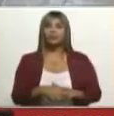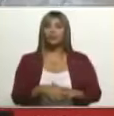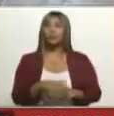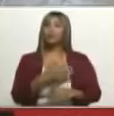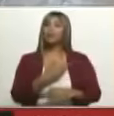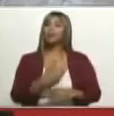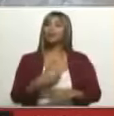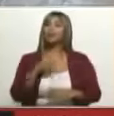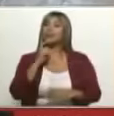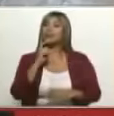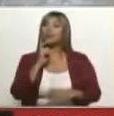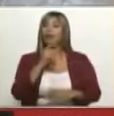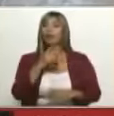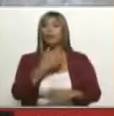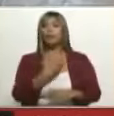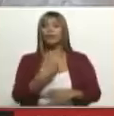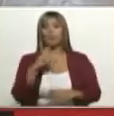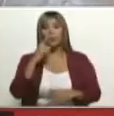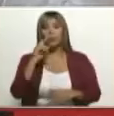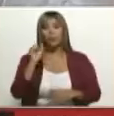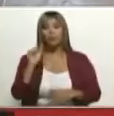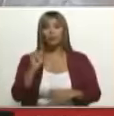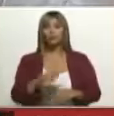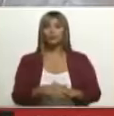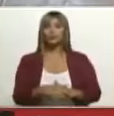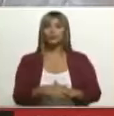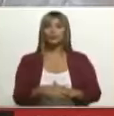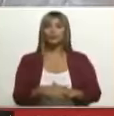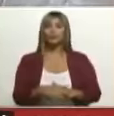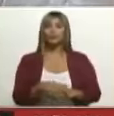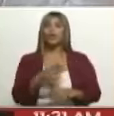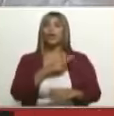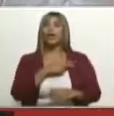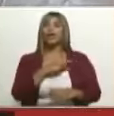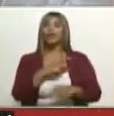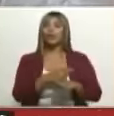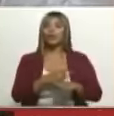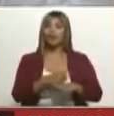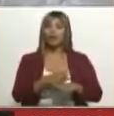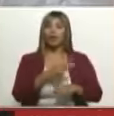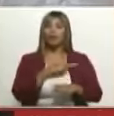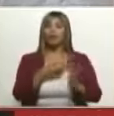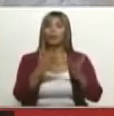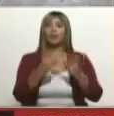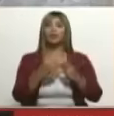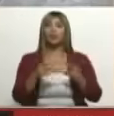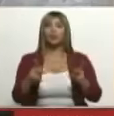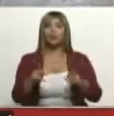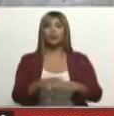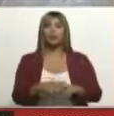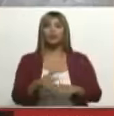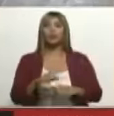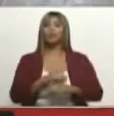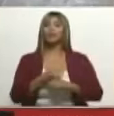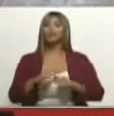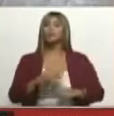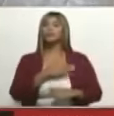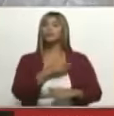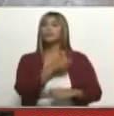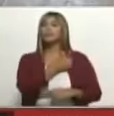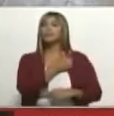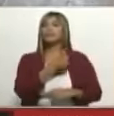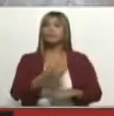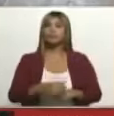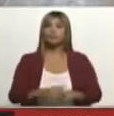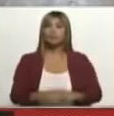Estado, jefe de gobierno, jefe de la Administración Pública Nacional y comandante en jefe de la Fuerza Armada Nacional Bolivariana.